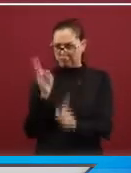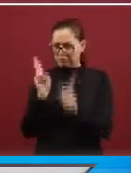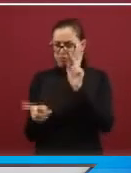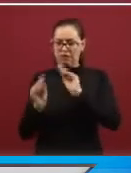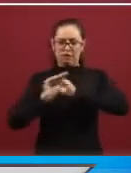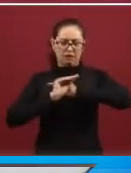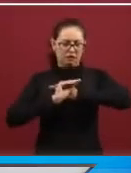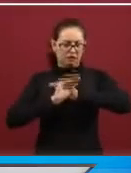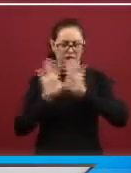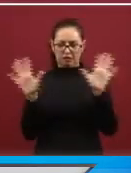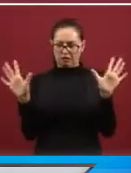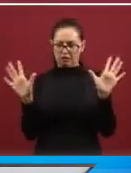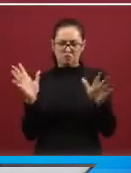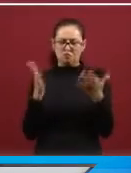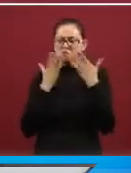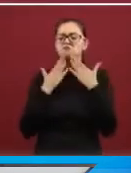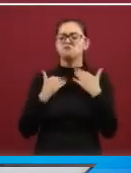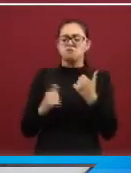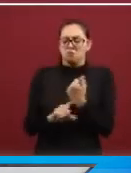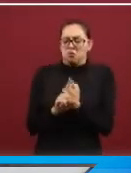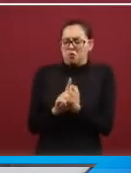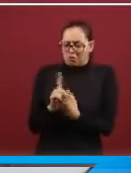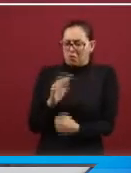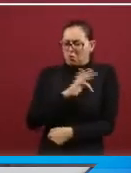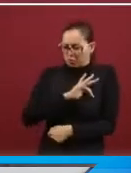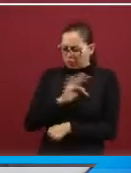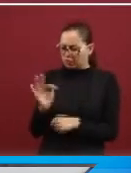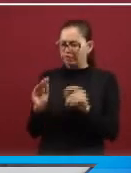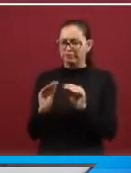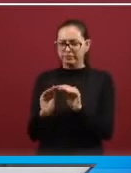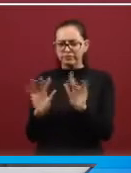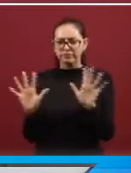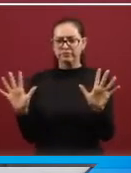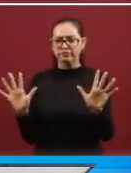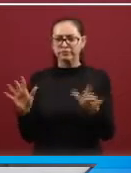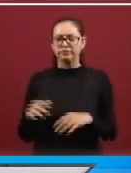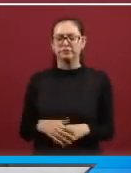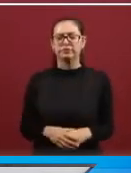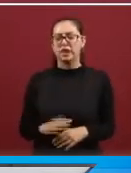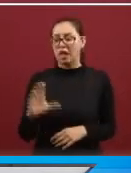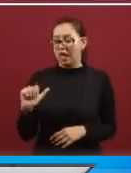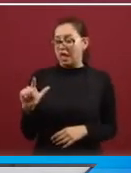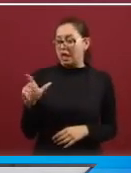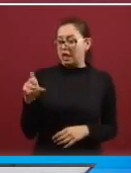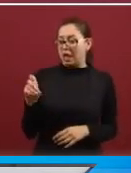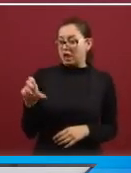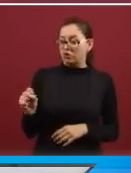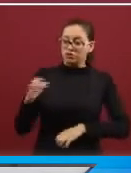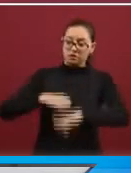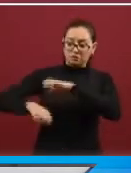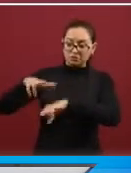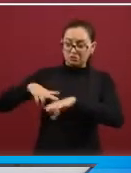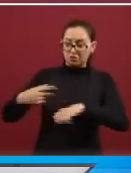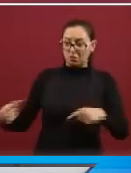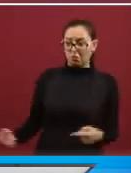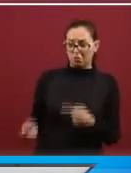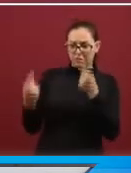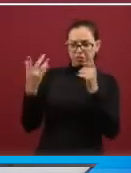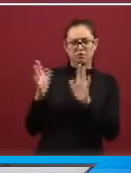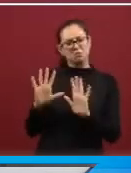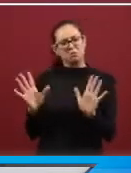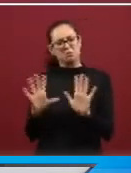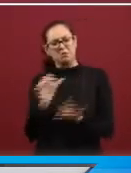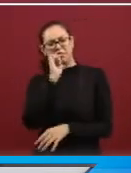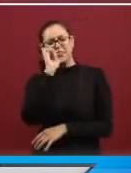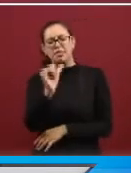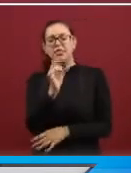un fracaso y no se tiene esa producción. Pemex actualmente produce 1,680,000 barriles. Es muy parecido a lo que ocurrió en la minería, en